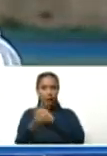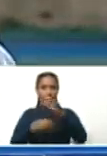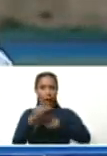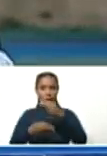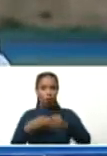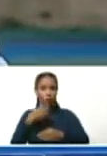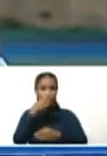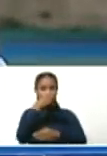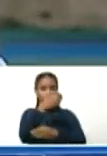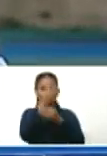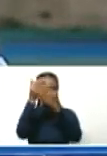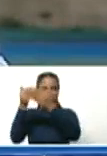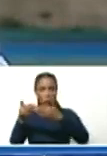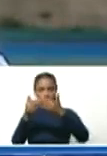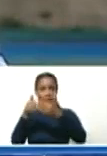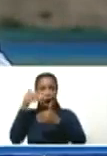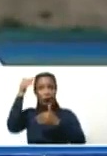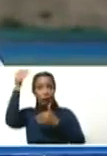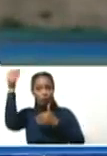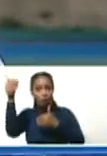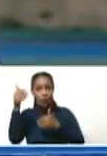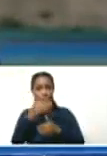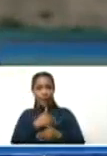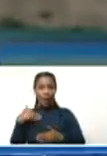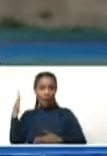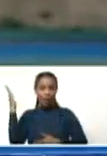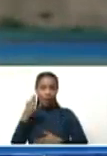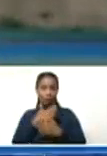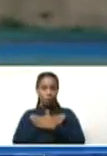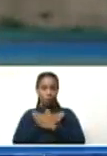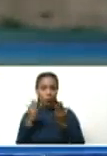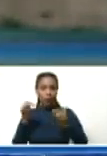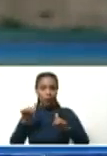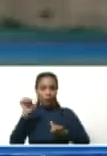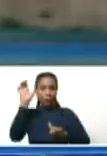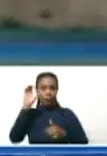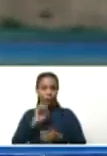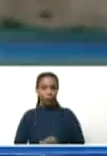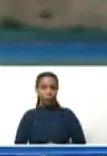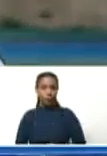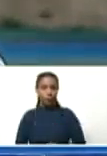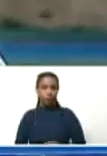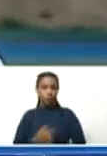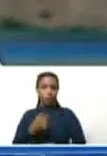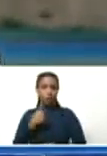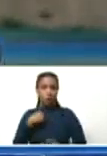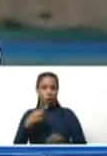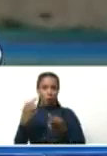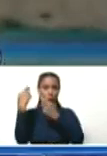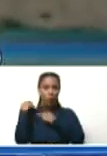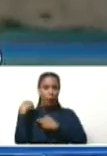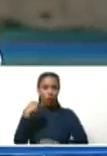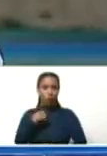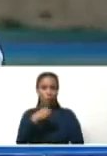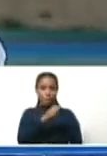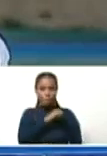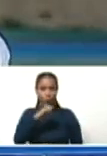ir a estudiar al exterior y quieren venir a servir a su patria, los he asignado